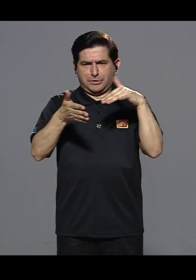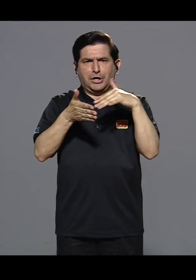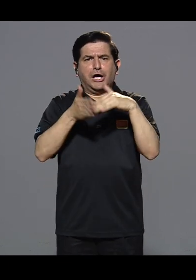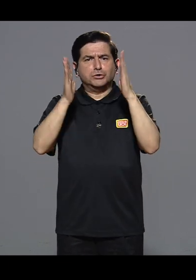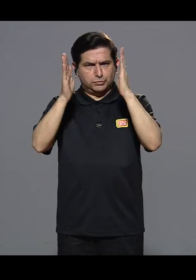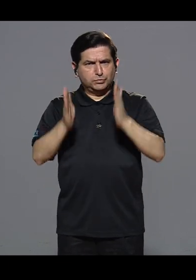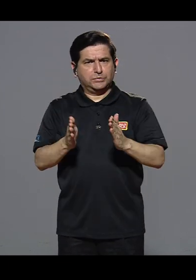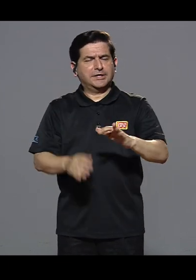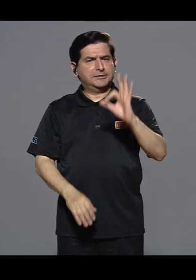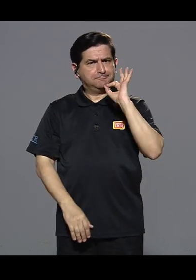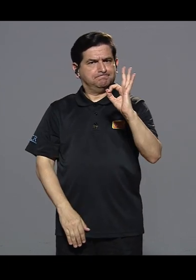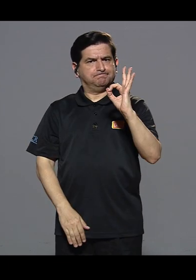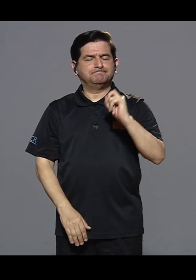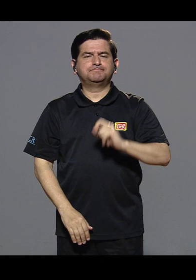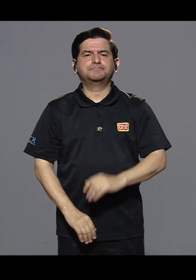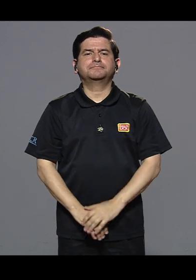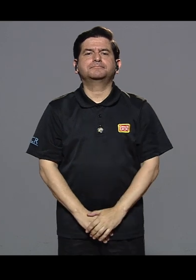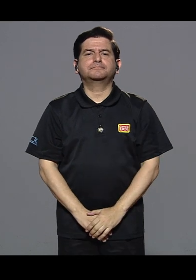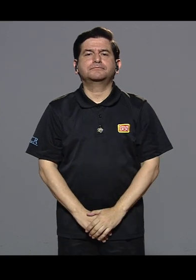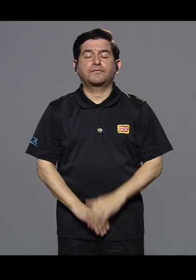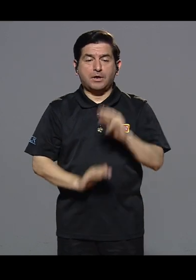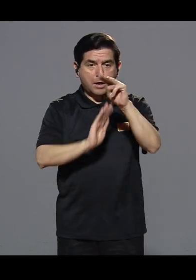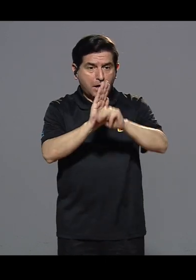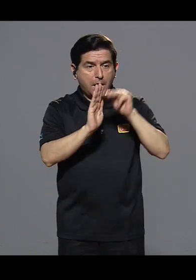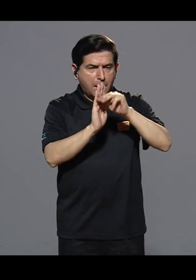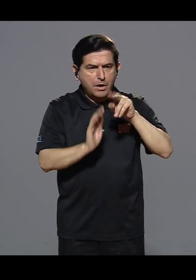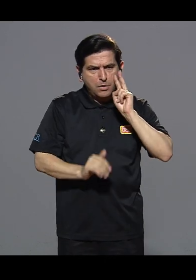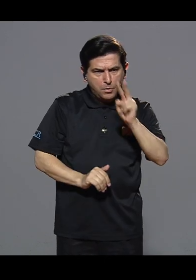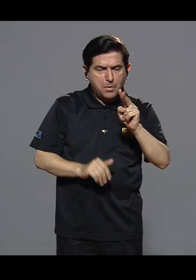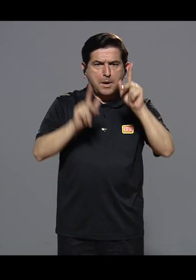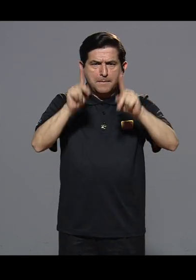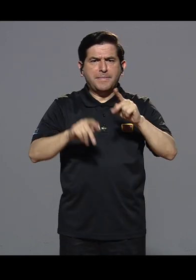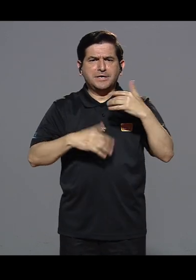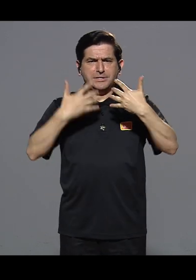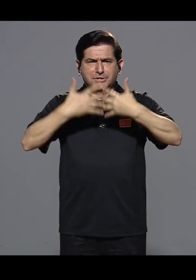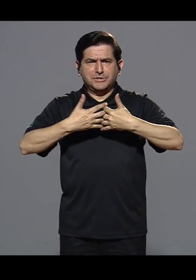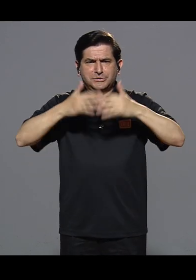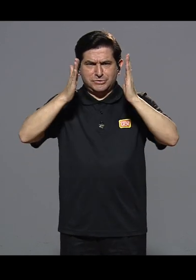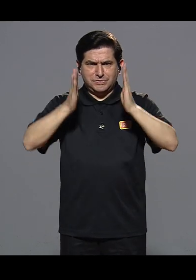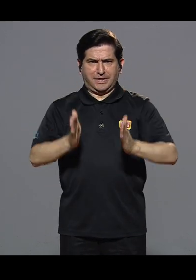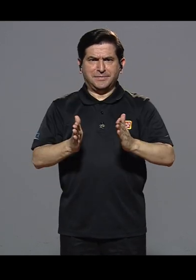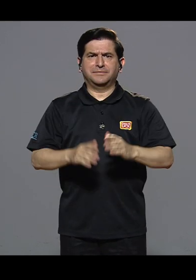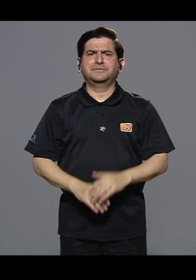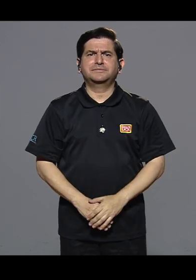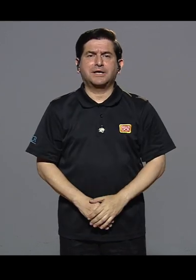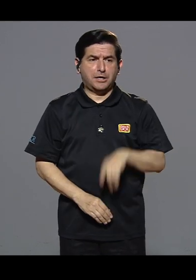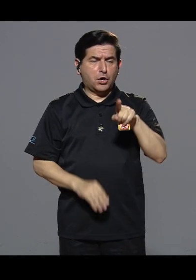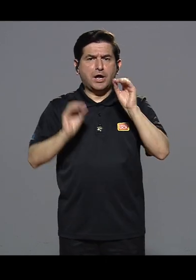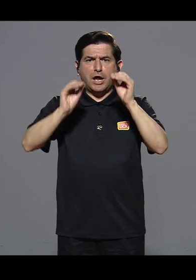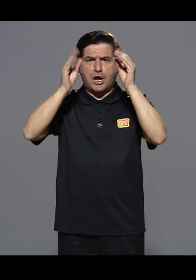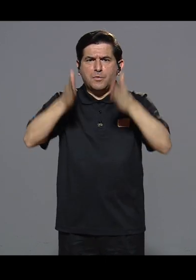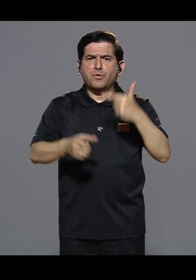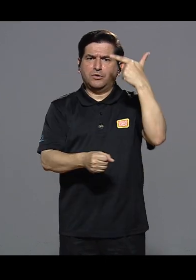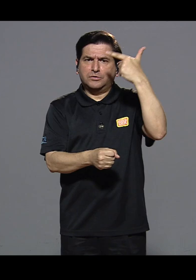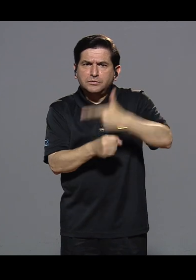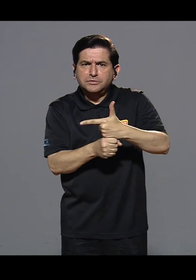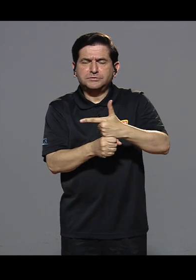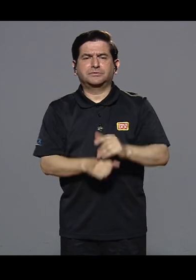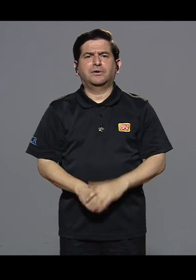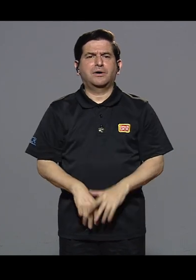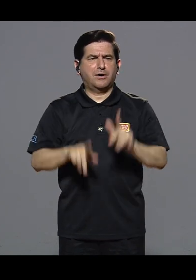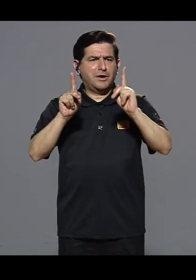estudioso. Viendo el currículum de él y demás, vi una persona empresaria, una persona instructor de ESCO, una